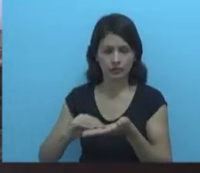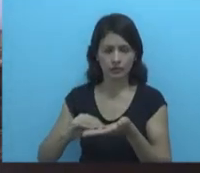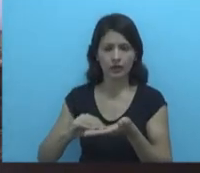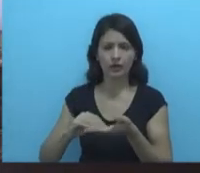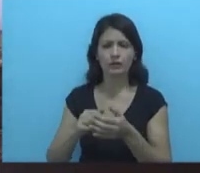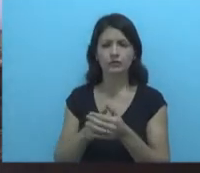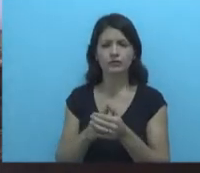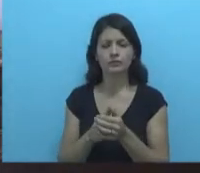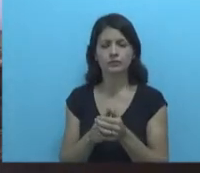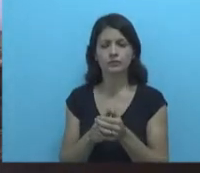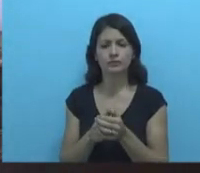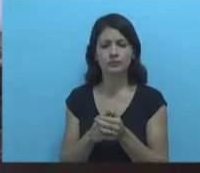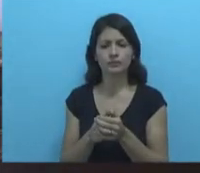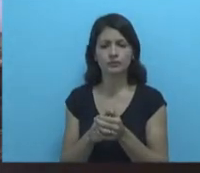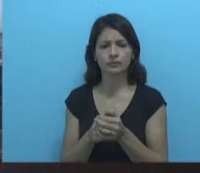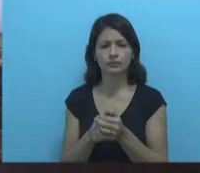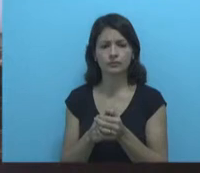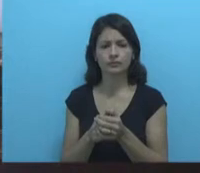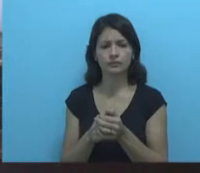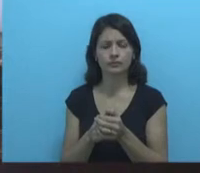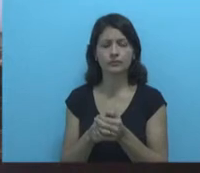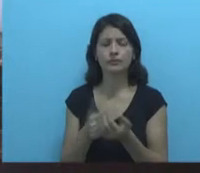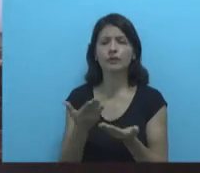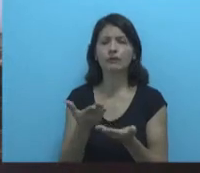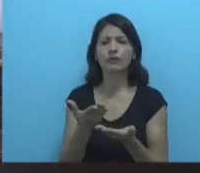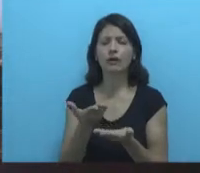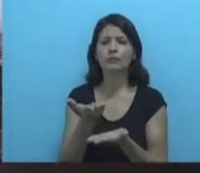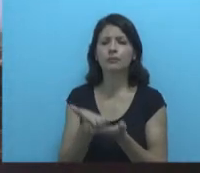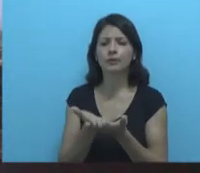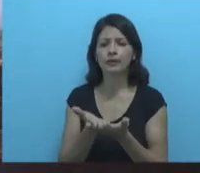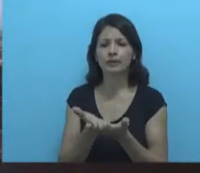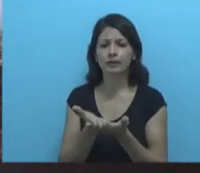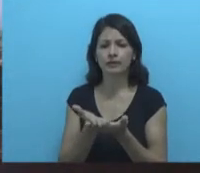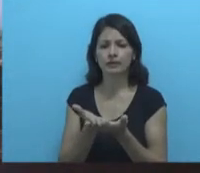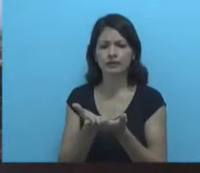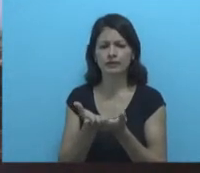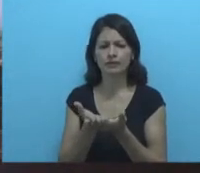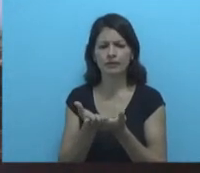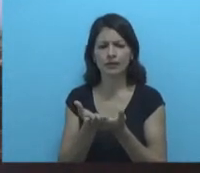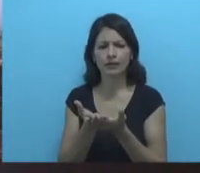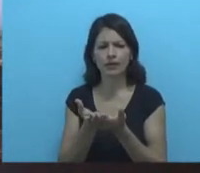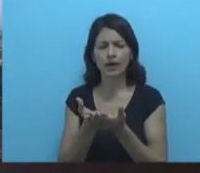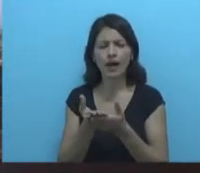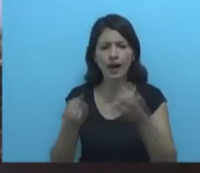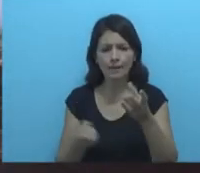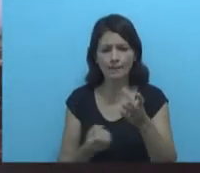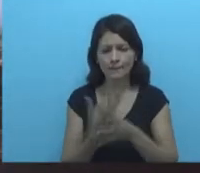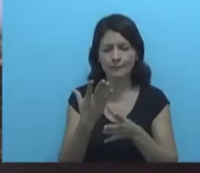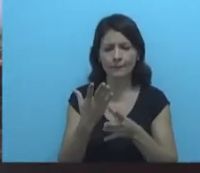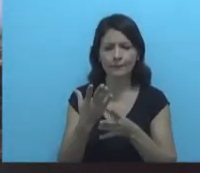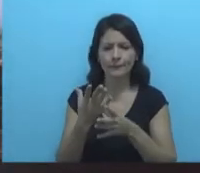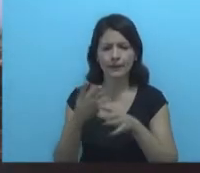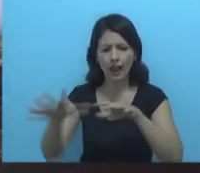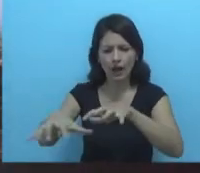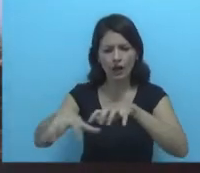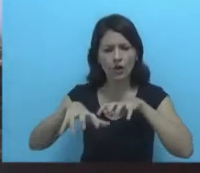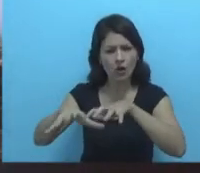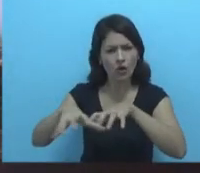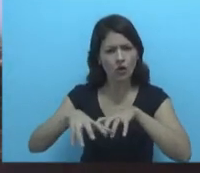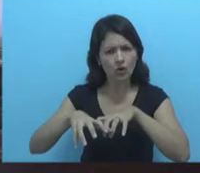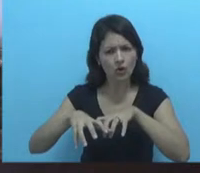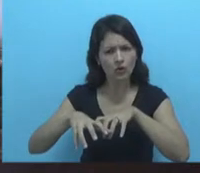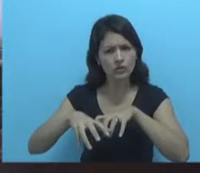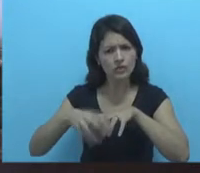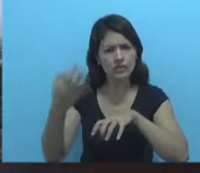Cándido, Orsiani y Puyaro, por el cual se solicita disponga implementar el operativo Cosecha Segura con el objetivo de garantizar la continuidad del